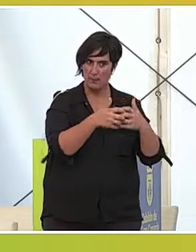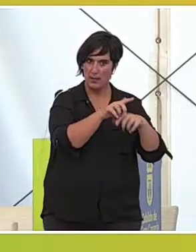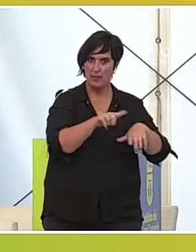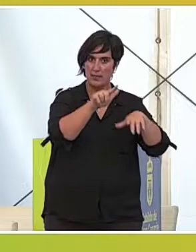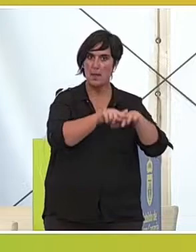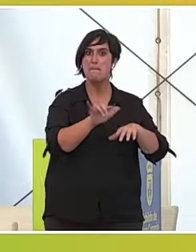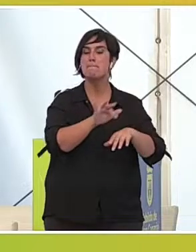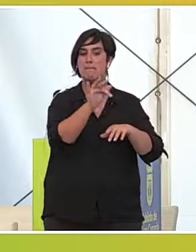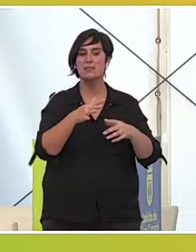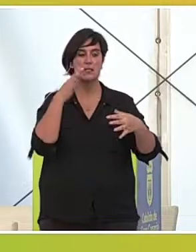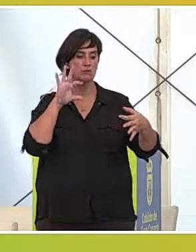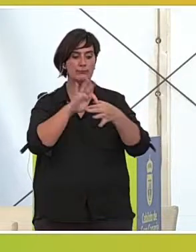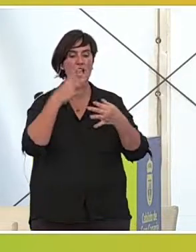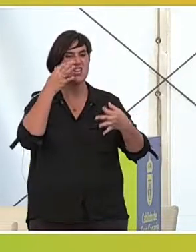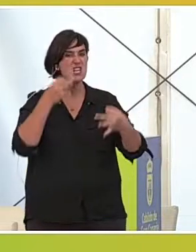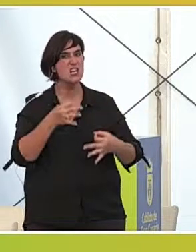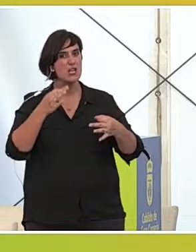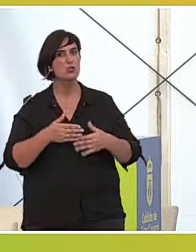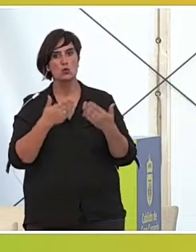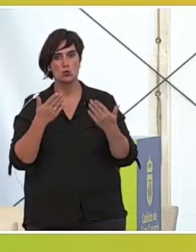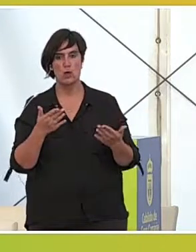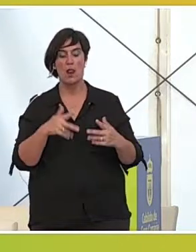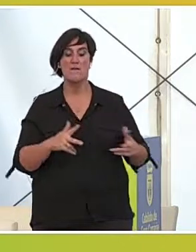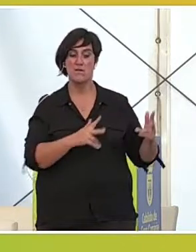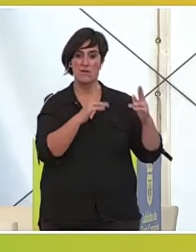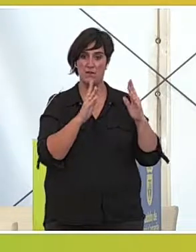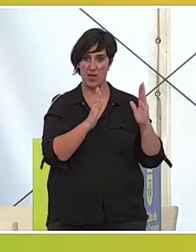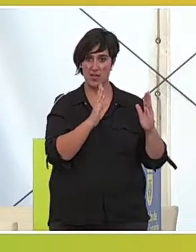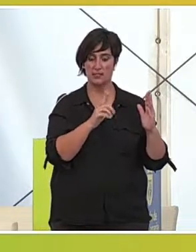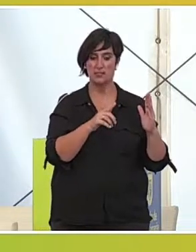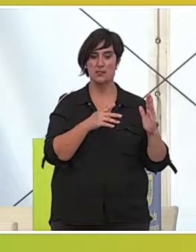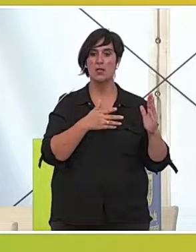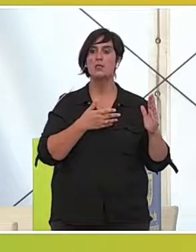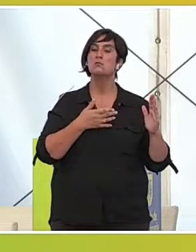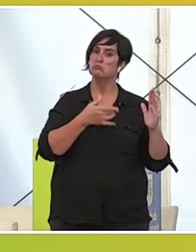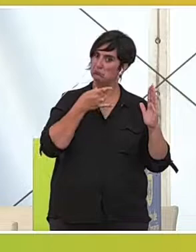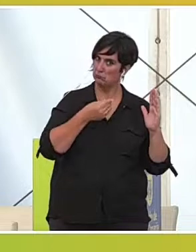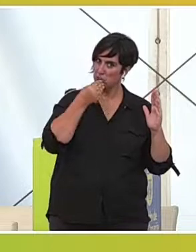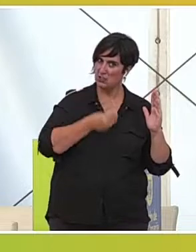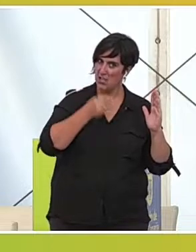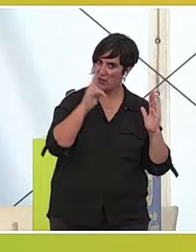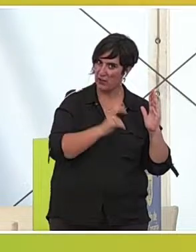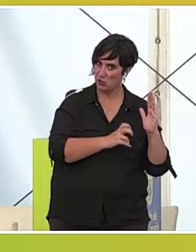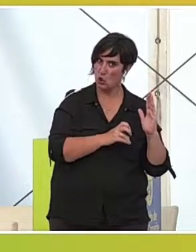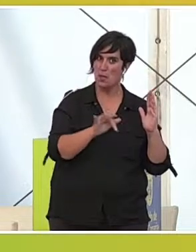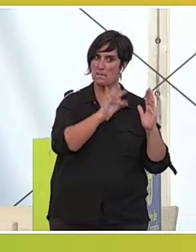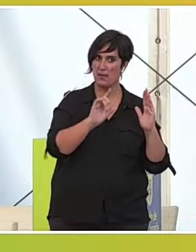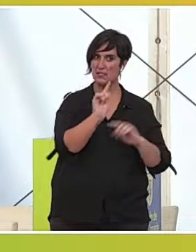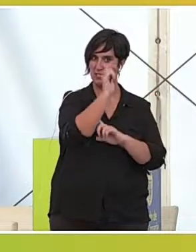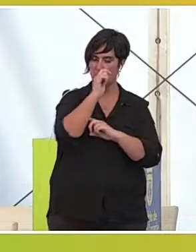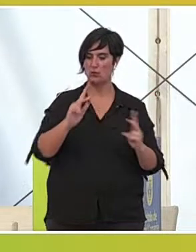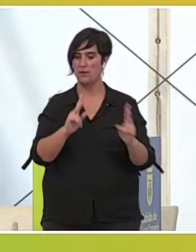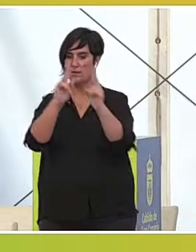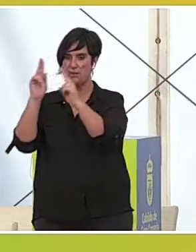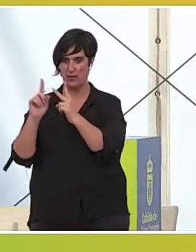al proyecto. Esta fase fue calificada de satisfactoria y exitosa. Por lo tanto, pasamos a la segunda